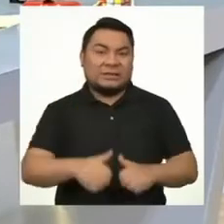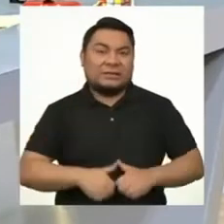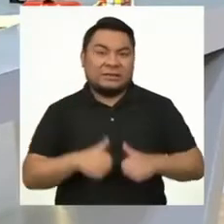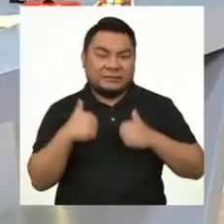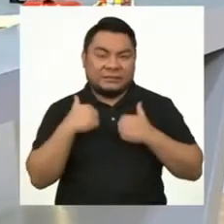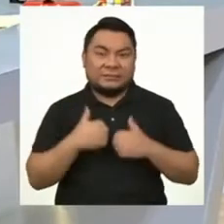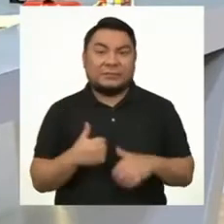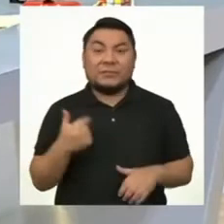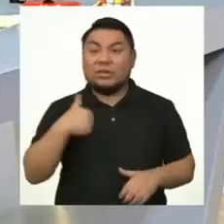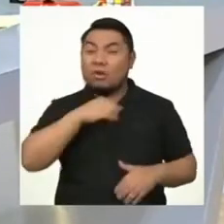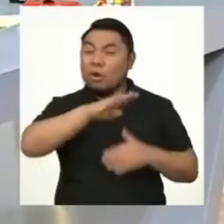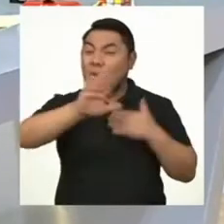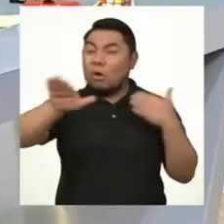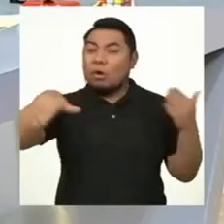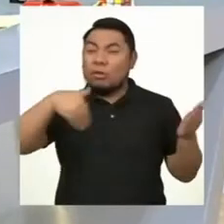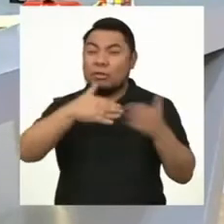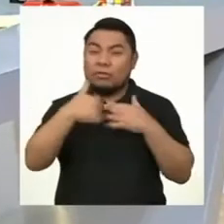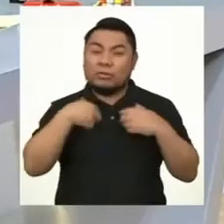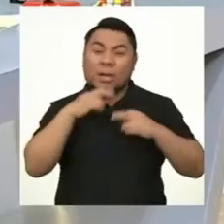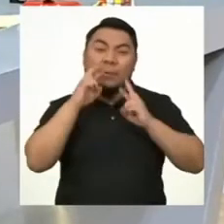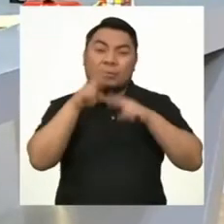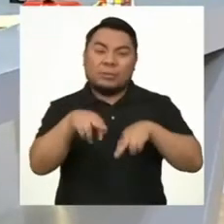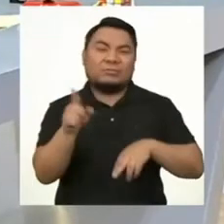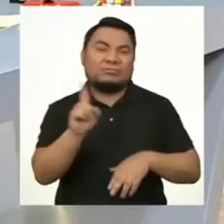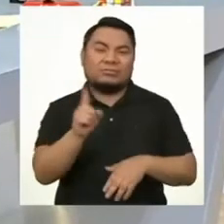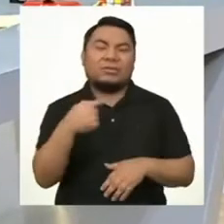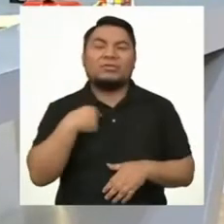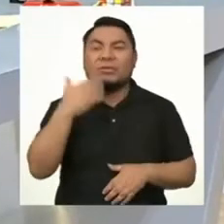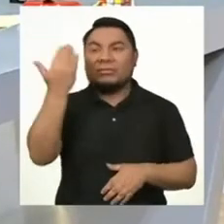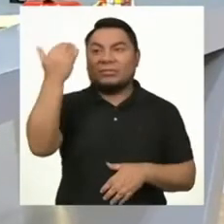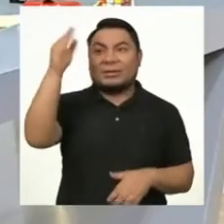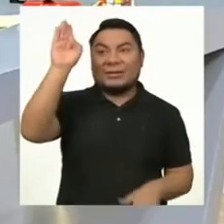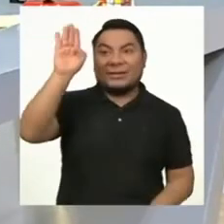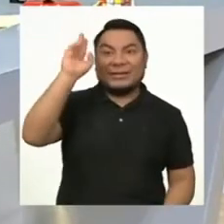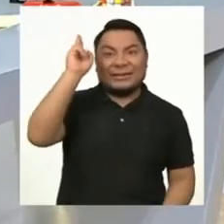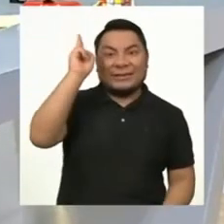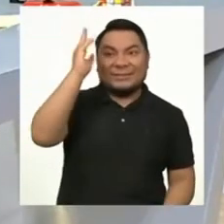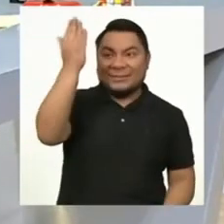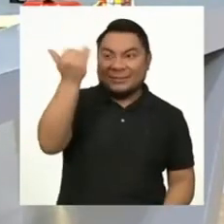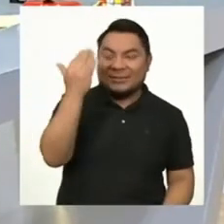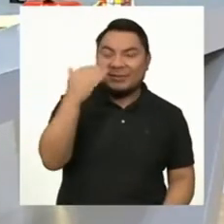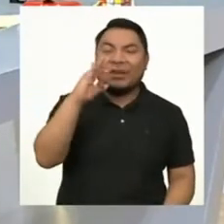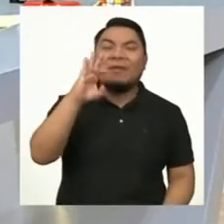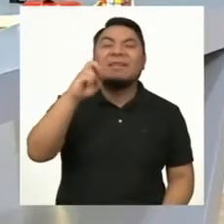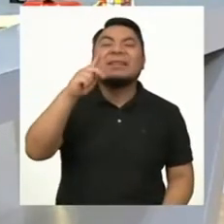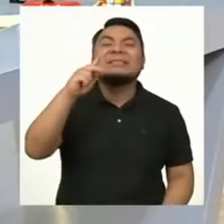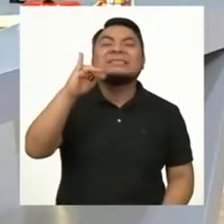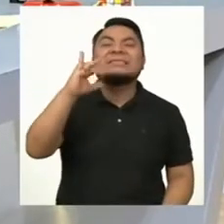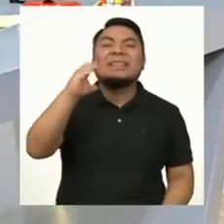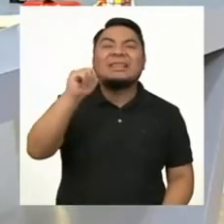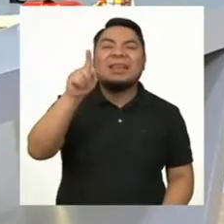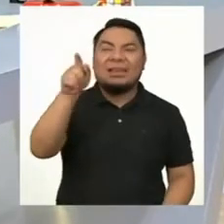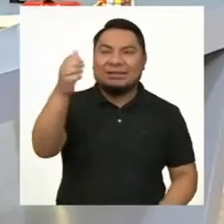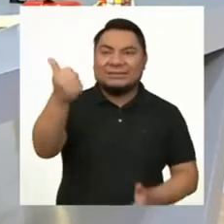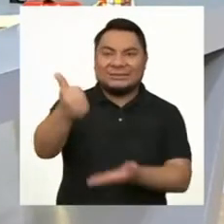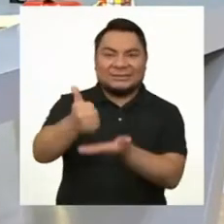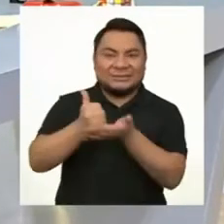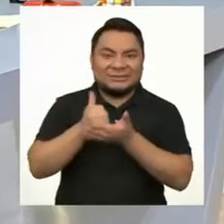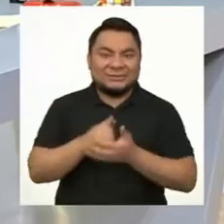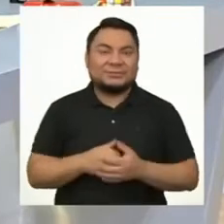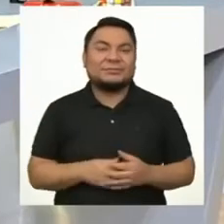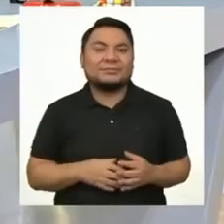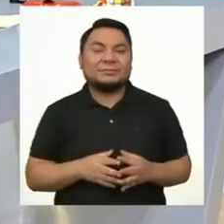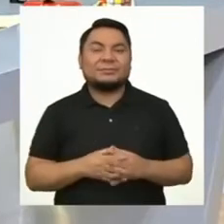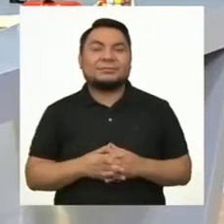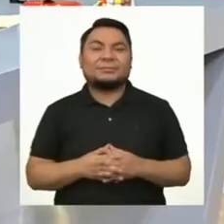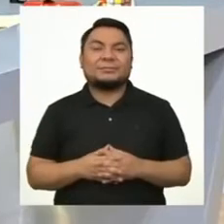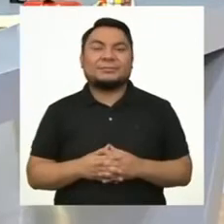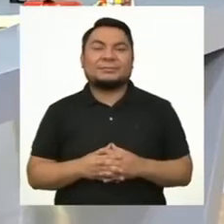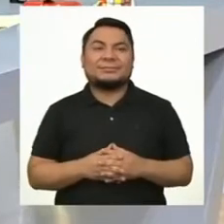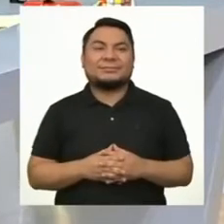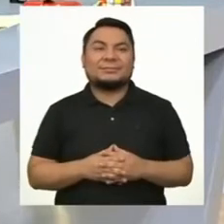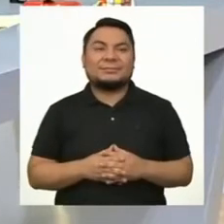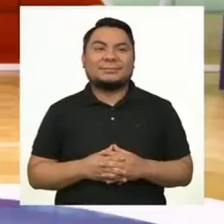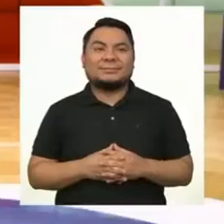tengo todas las respuestas, así que voy a llamar a la profesora Felicitas Espino para que ayude.